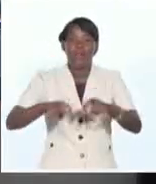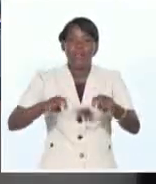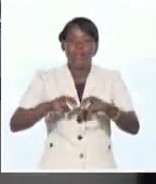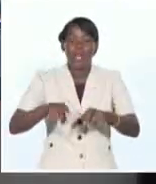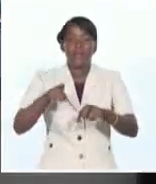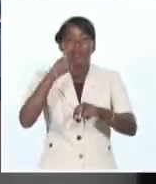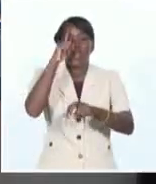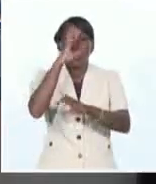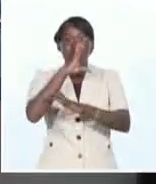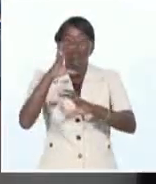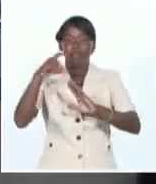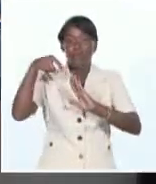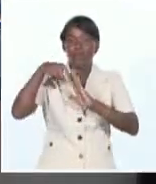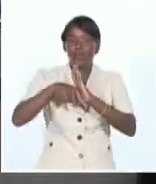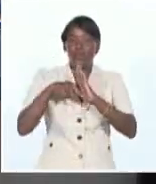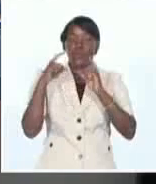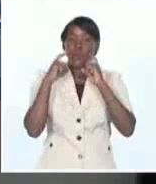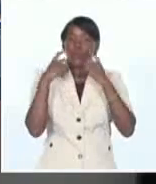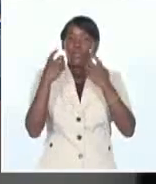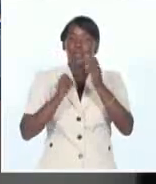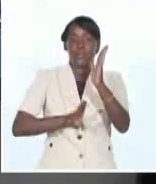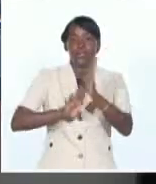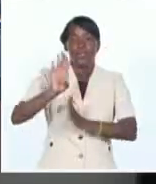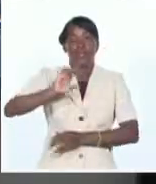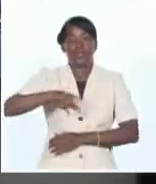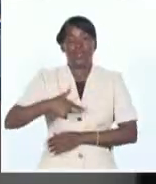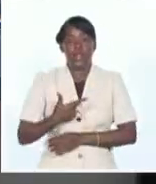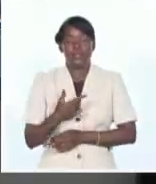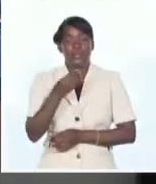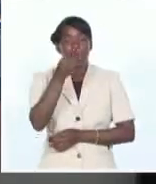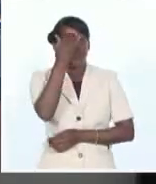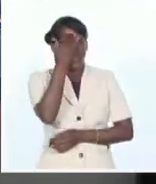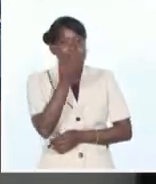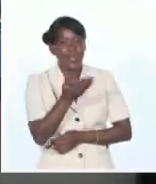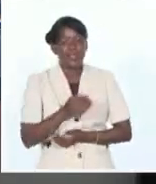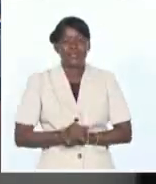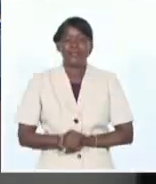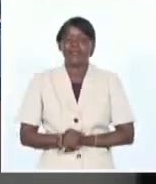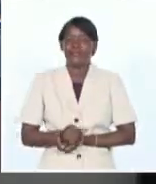gracias por haber asistido a nuestro noticiero dominical y, por supuesto, éxitos en este nuevo curso escolar. Muchísimas gracias.